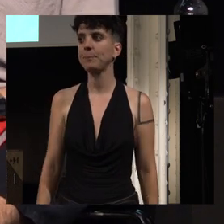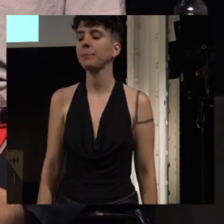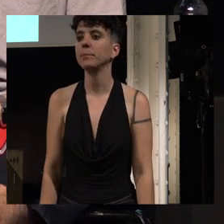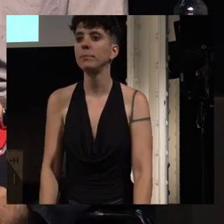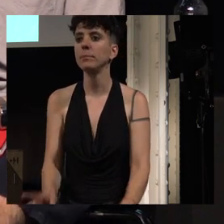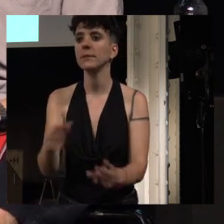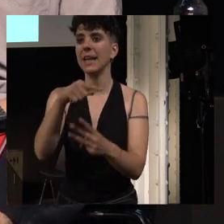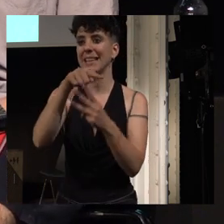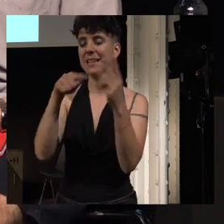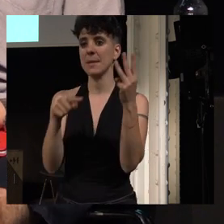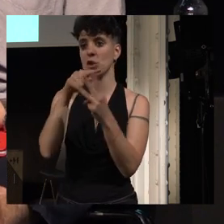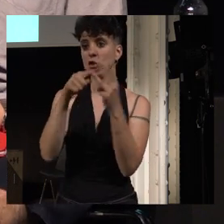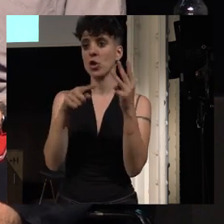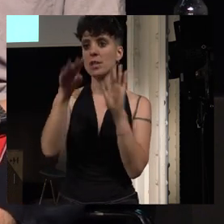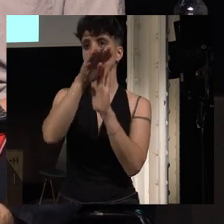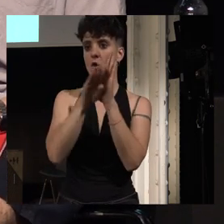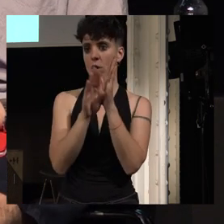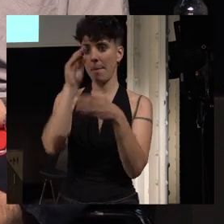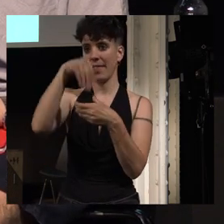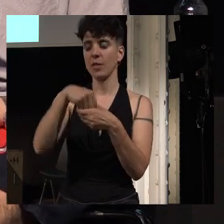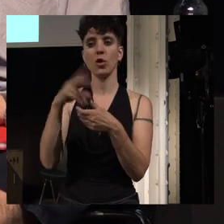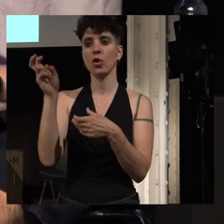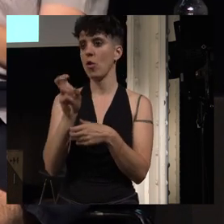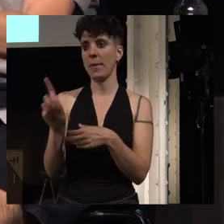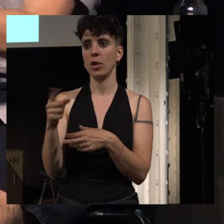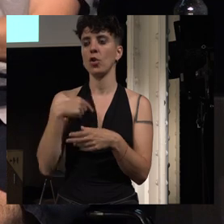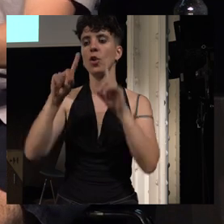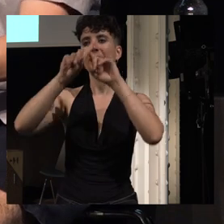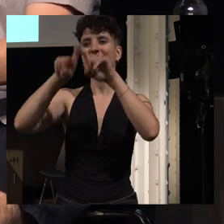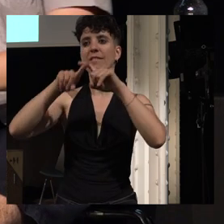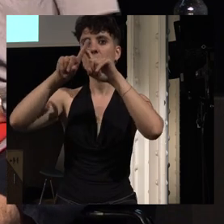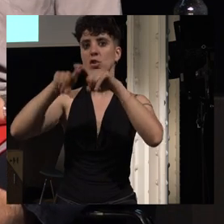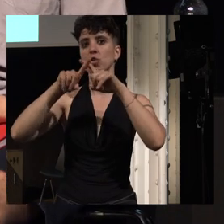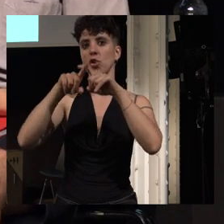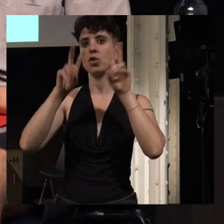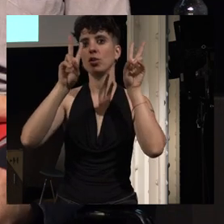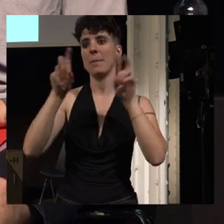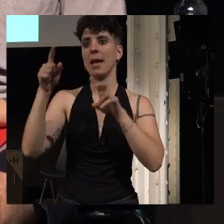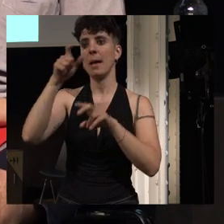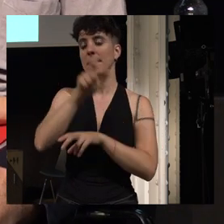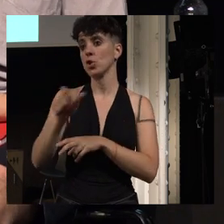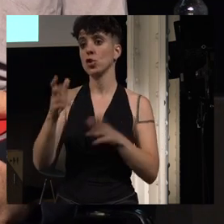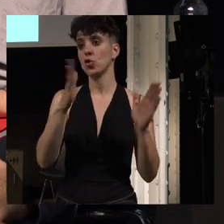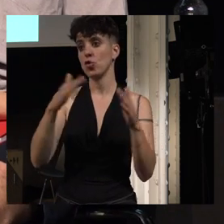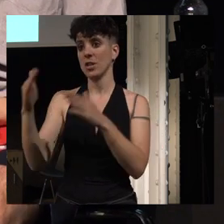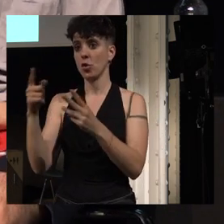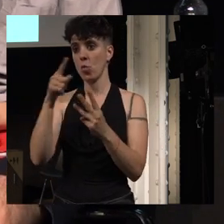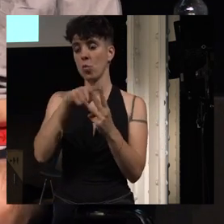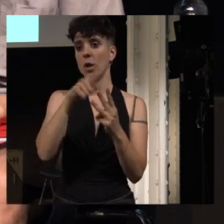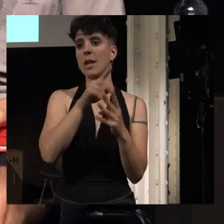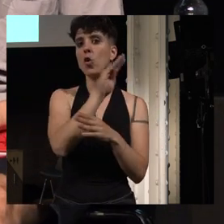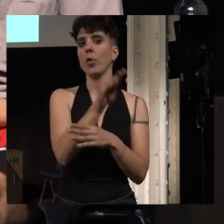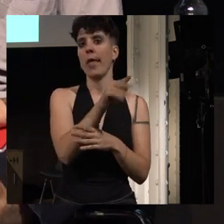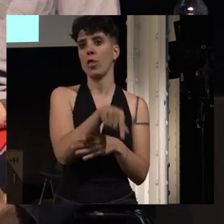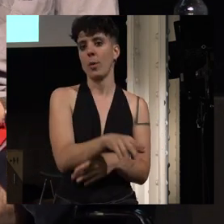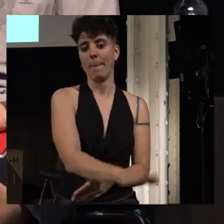hay tres personas que estaban en el programa y no han venido, ¿no? Y yo quería como hacer una reflexión en torno a esa gente que no está, ¿no? Una no está porque está al cuidado de una persona